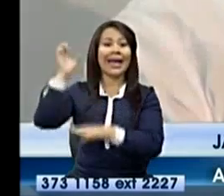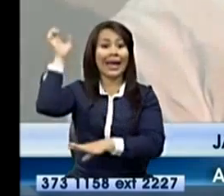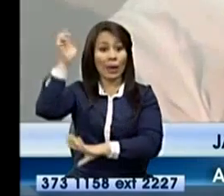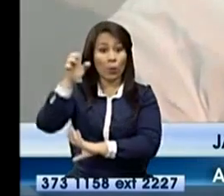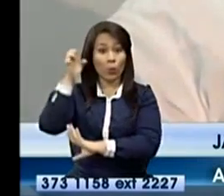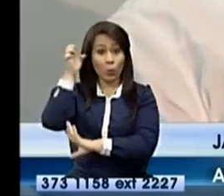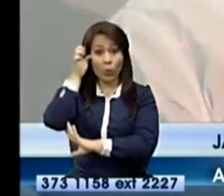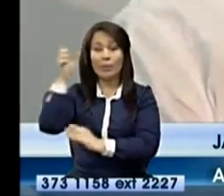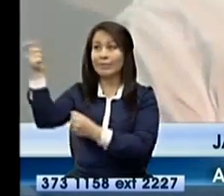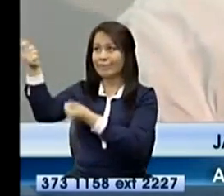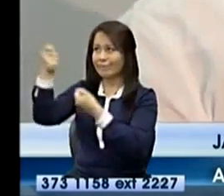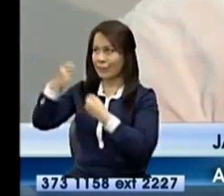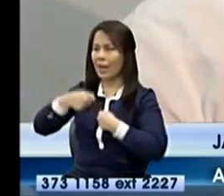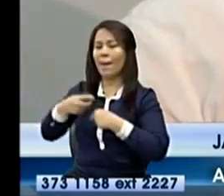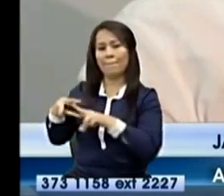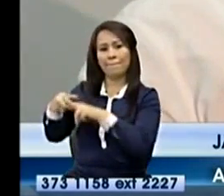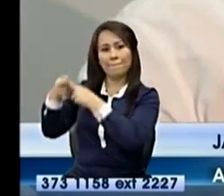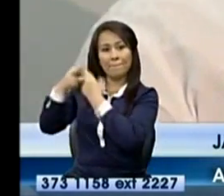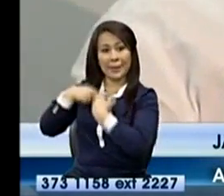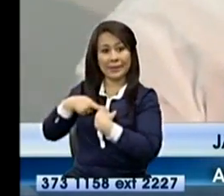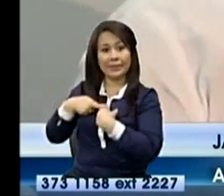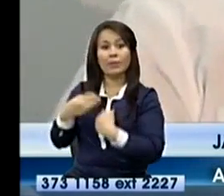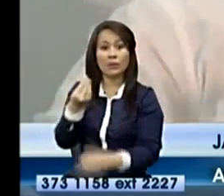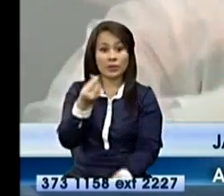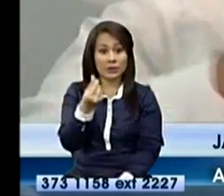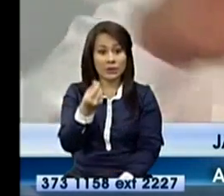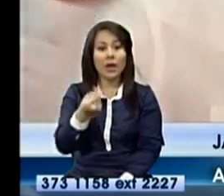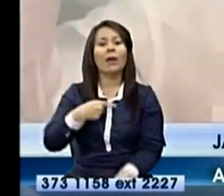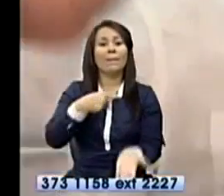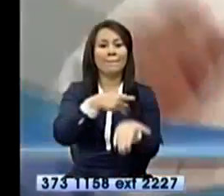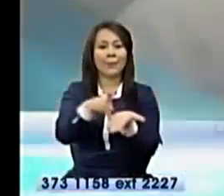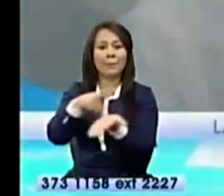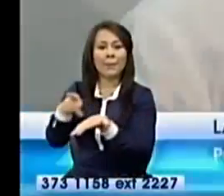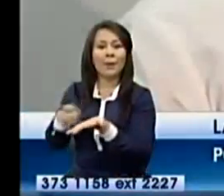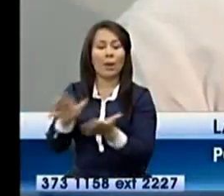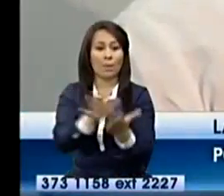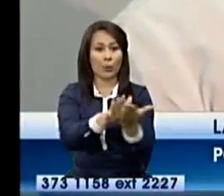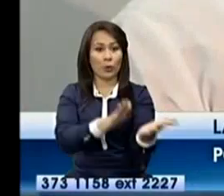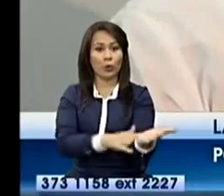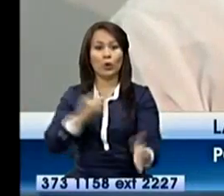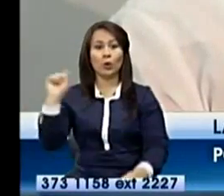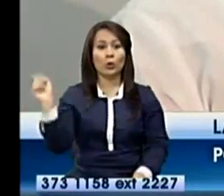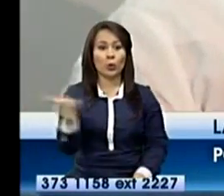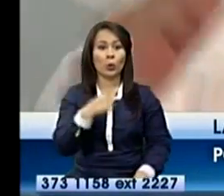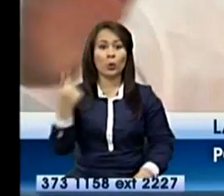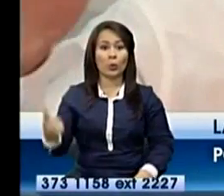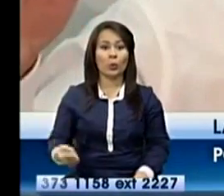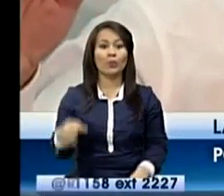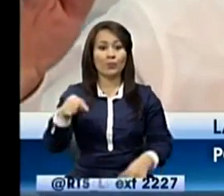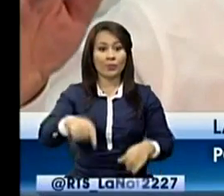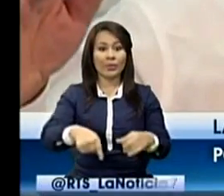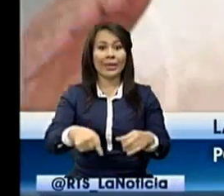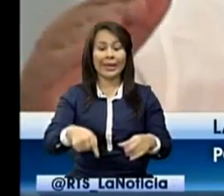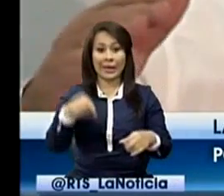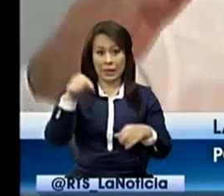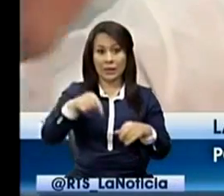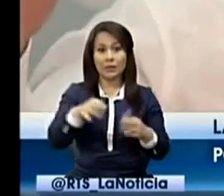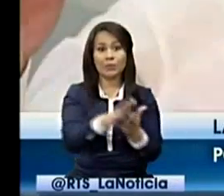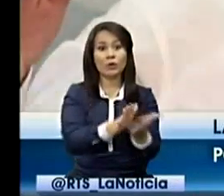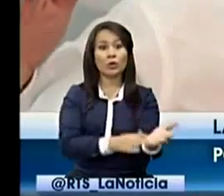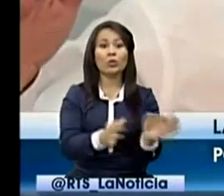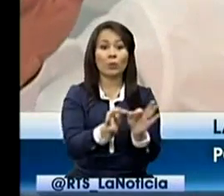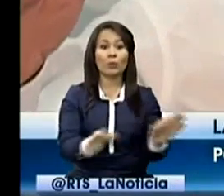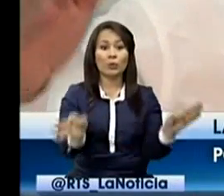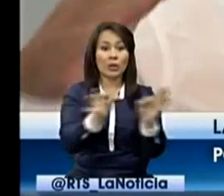peón e inversiones que han financiado totalmente no sólo este proyecto sino